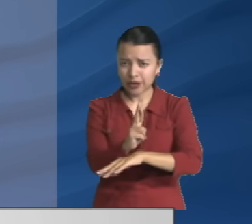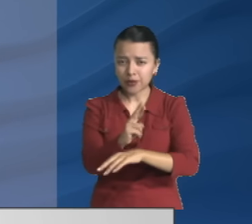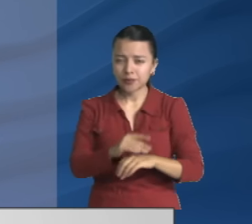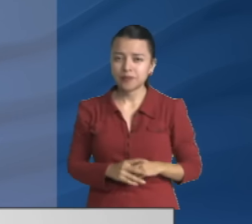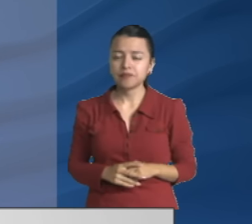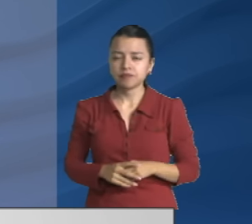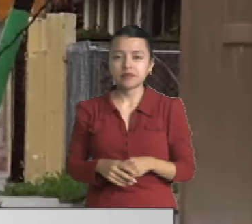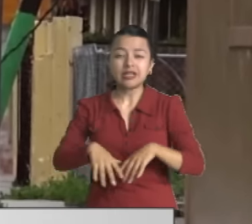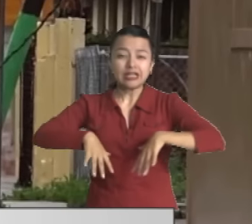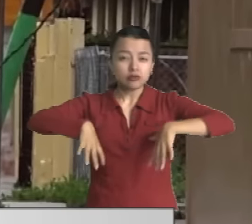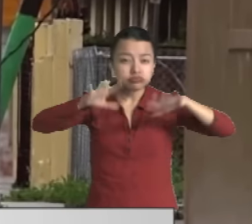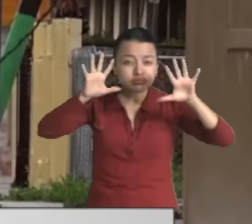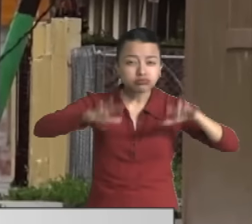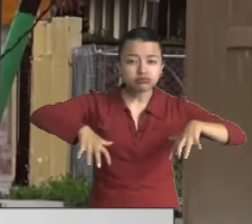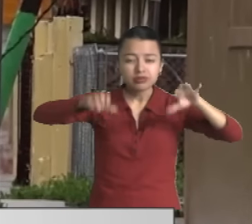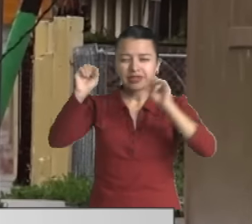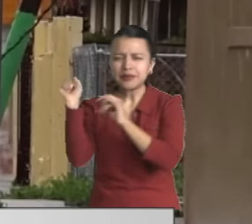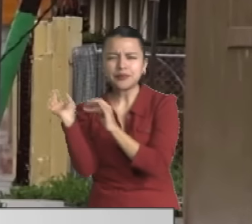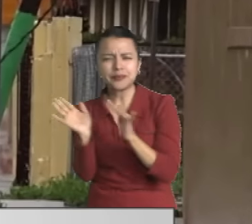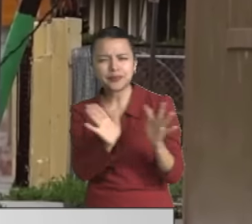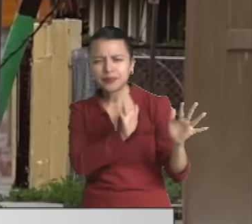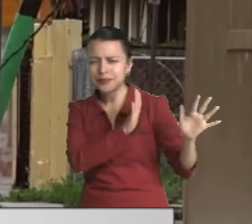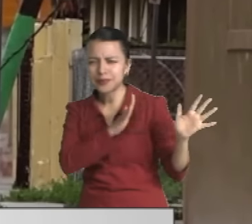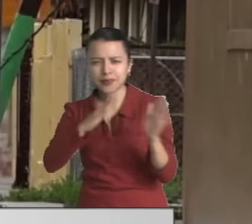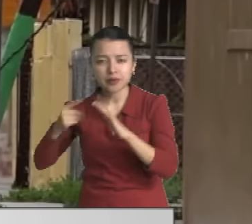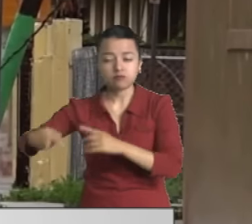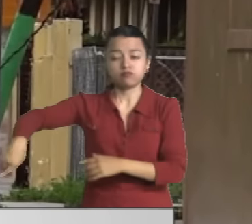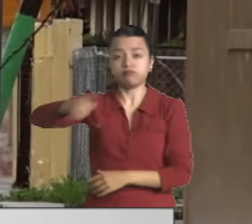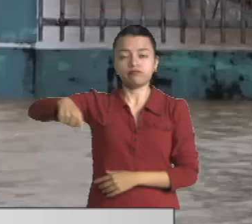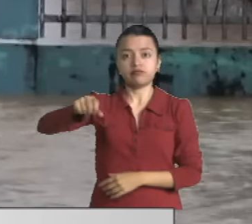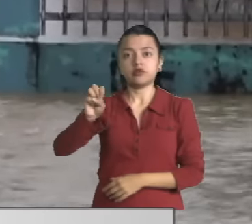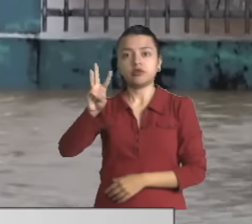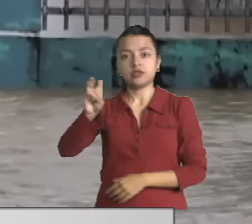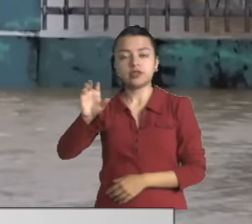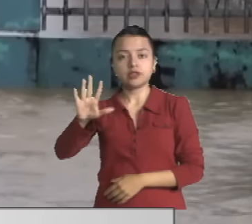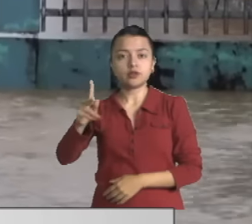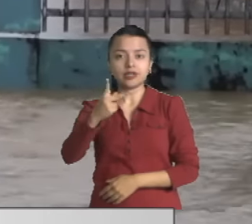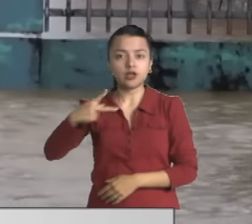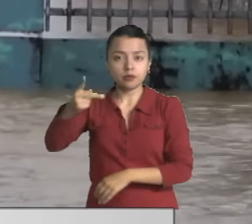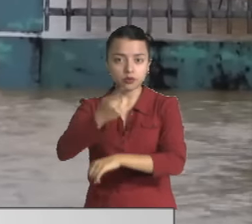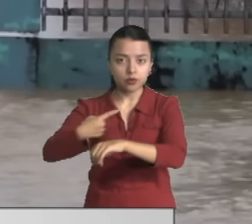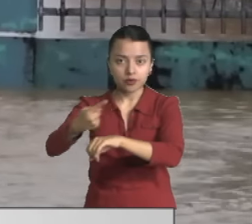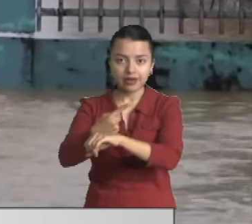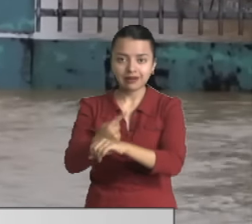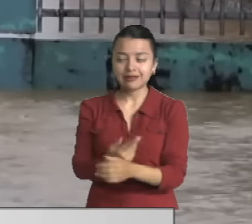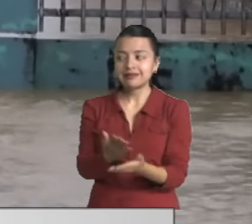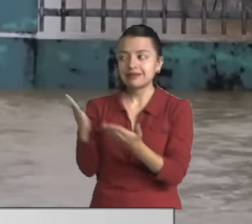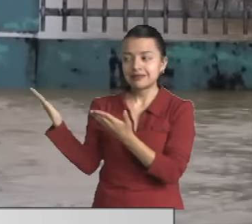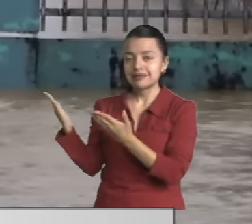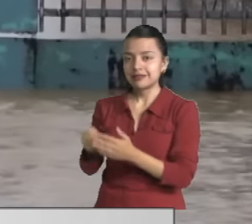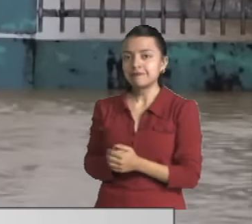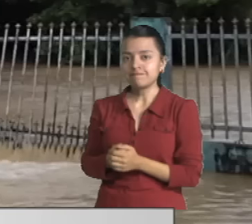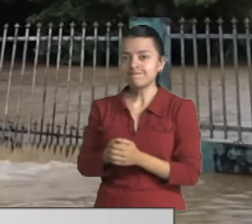lluvias torrenciales y vientos superiores a los 85 kilómetros por hora. Ernesto amenaza con